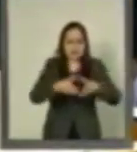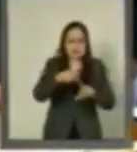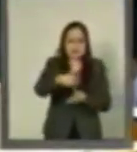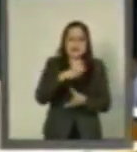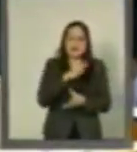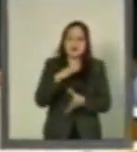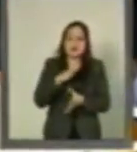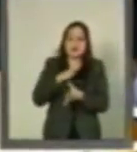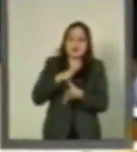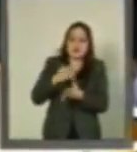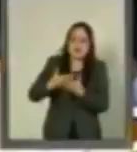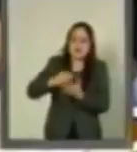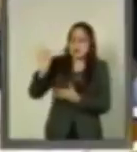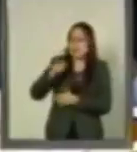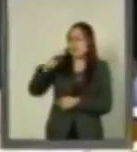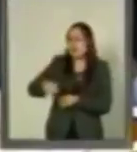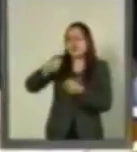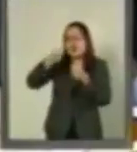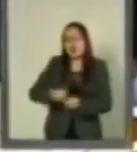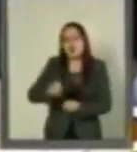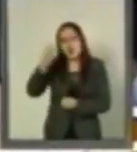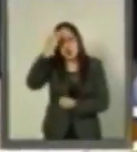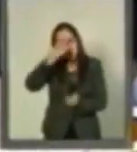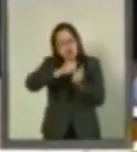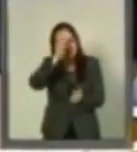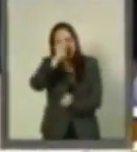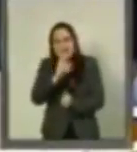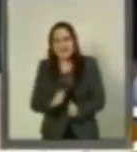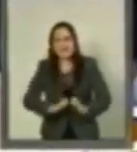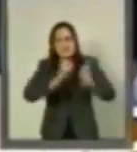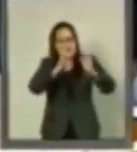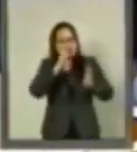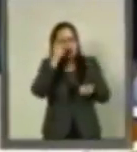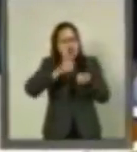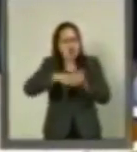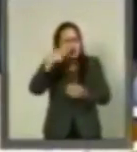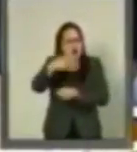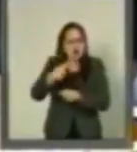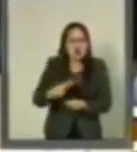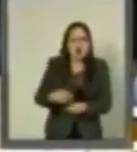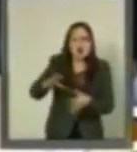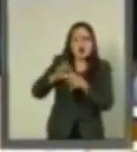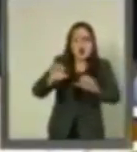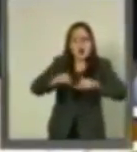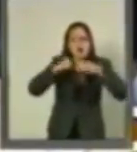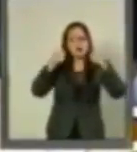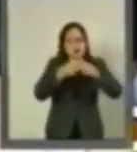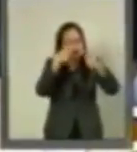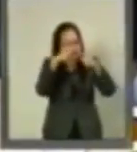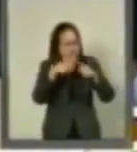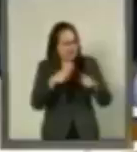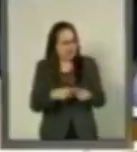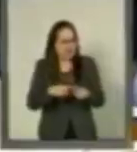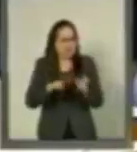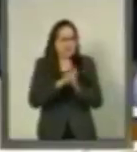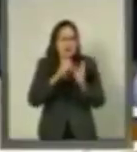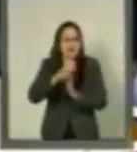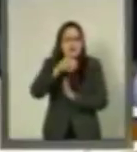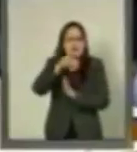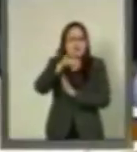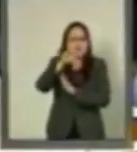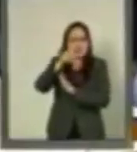también seguramente conocerá estos inmuebles que no están identificados de asociaciones como